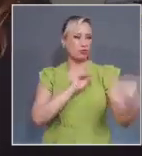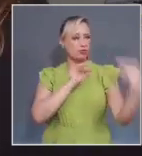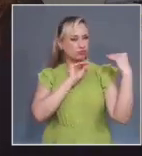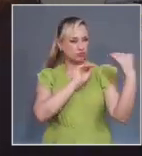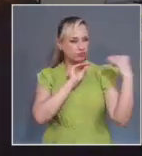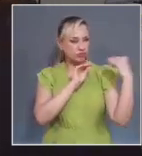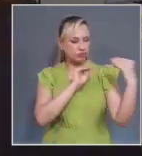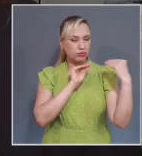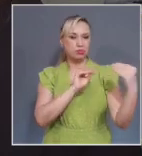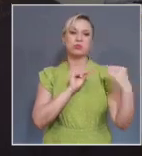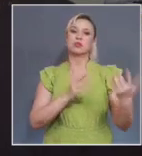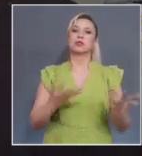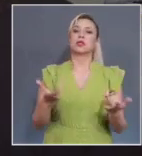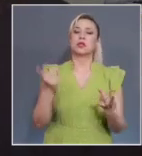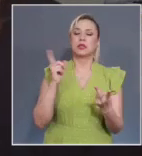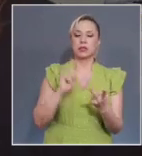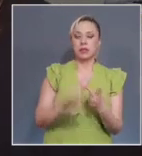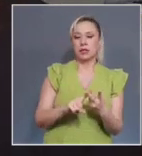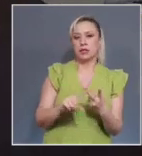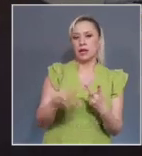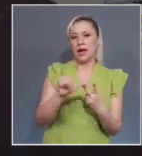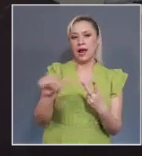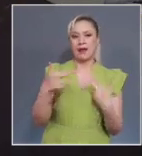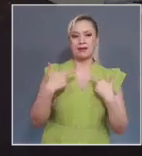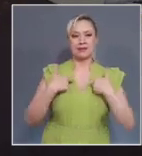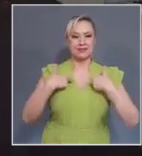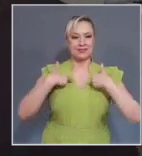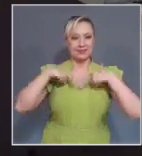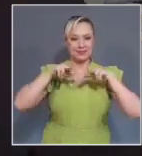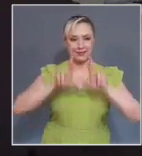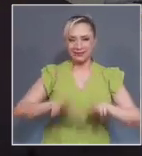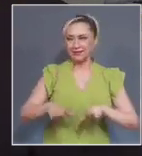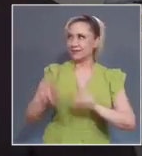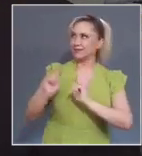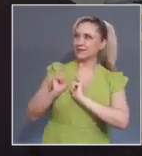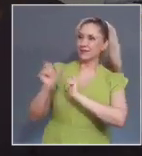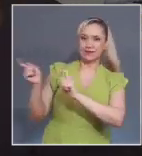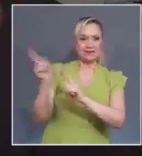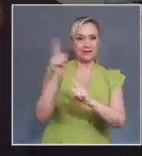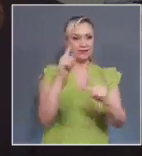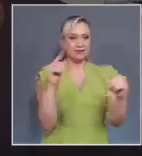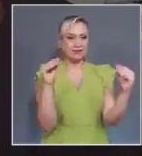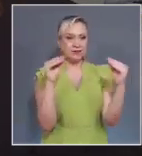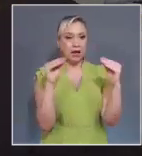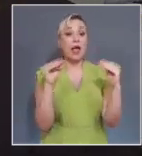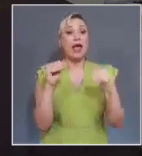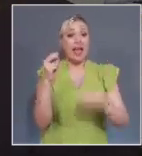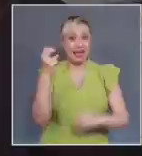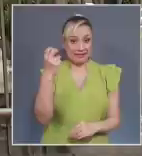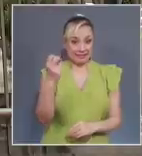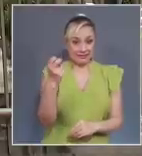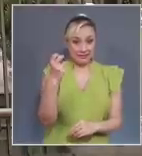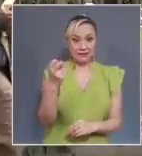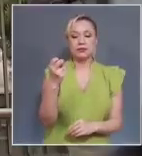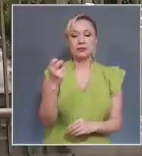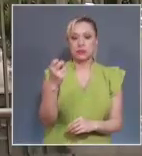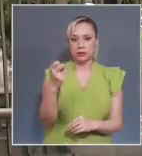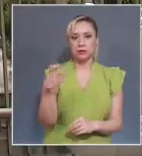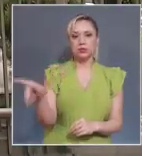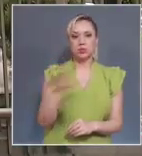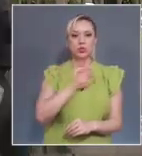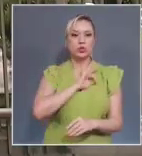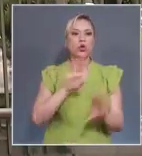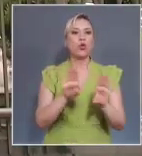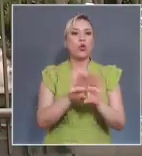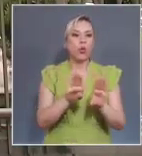ante los órganos subjurisdiccionales conozcan estos criterios y se agarren de ellos para poder poner sus defensas. Estos recursos